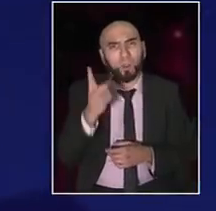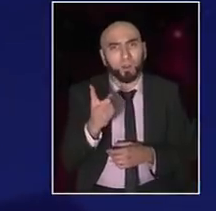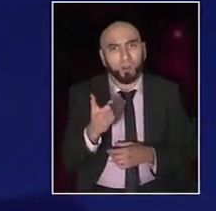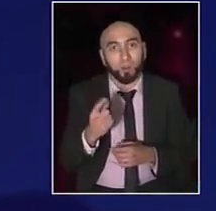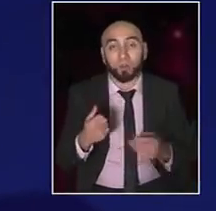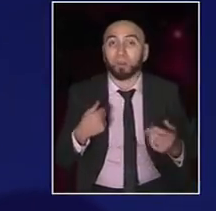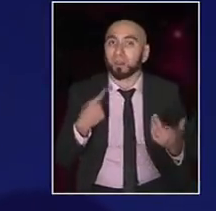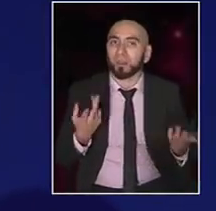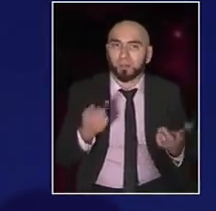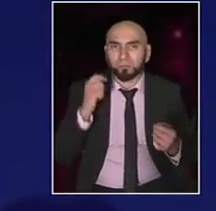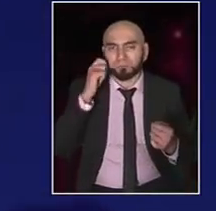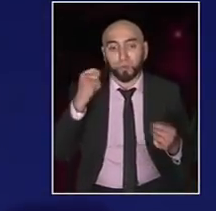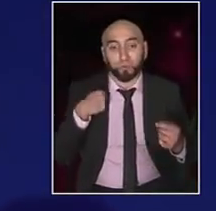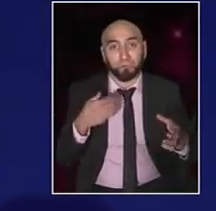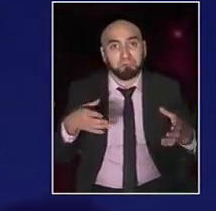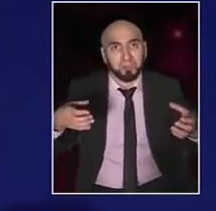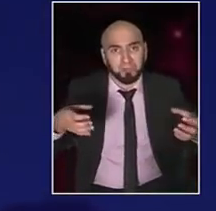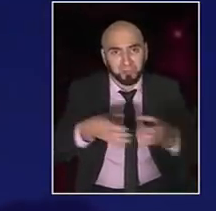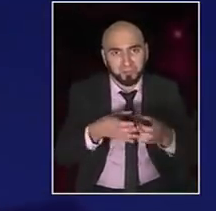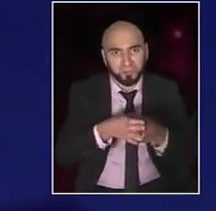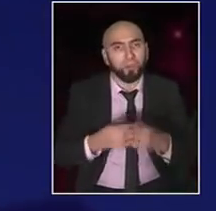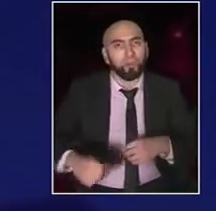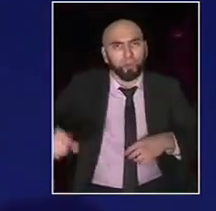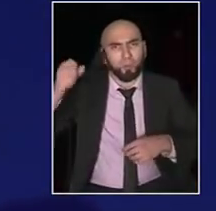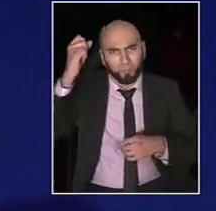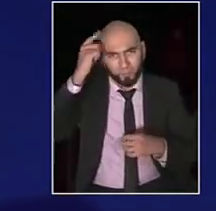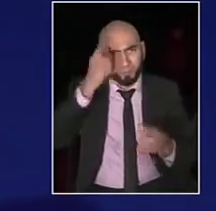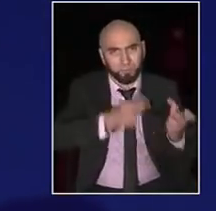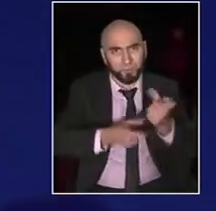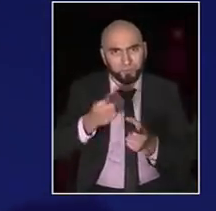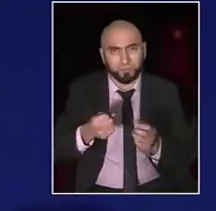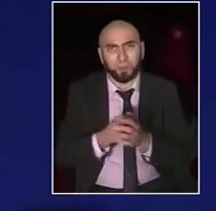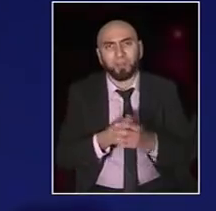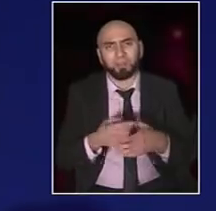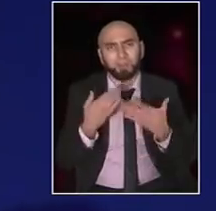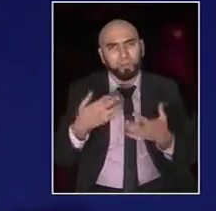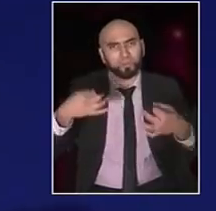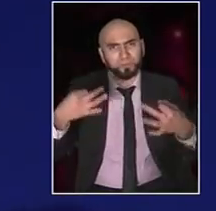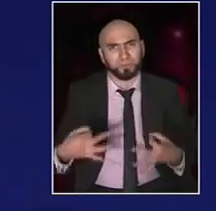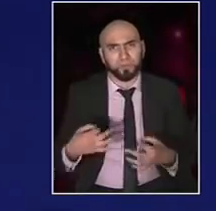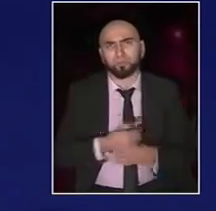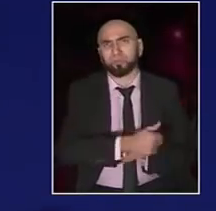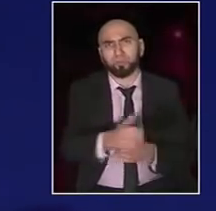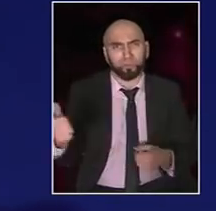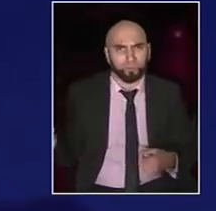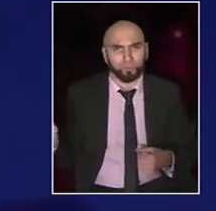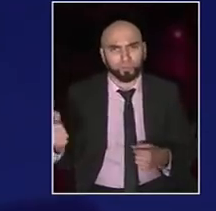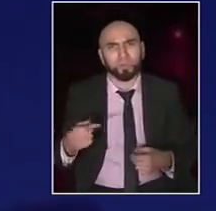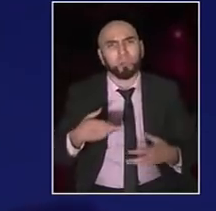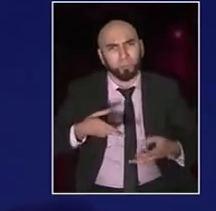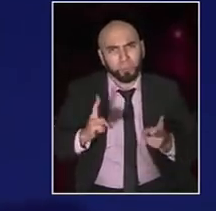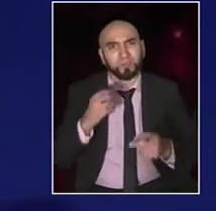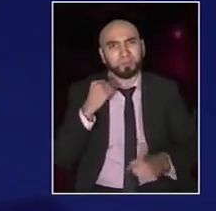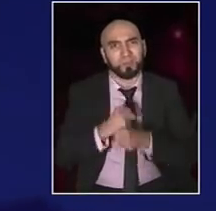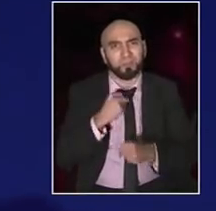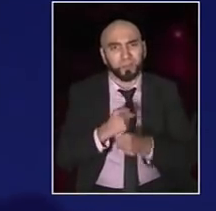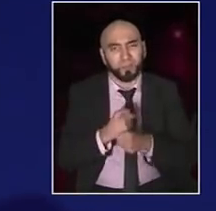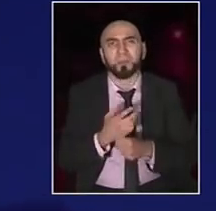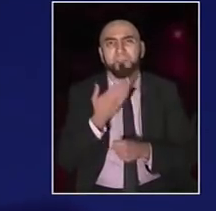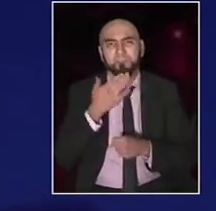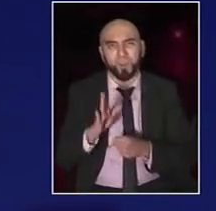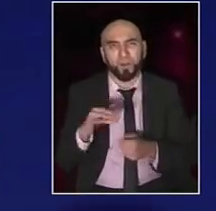que comprenda, que promueva la justicia para todos los seres humanos y que trabaja para mejorar permanentemente las condiciones que nos